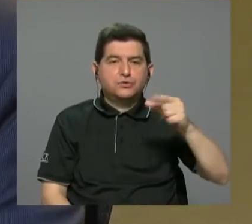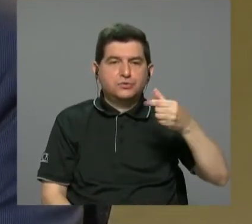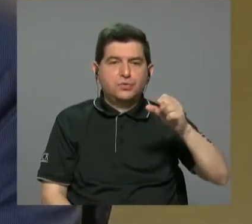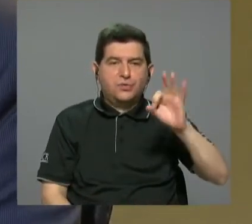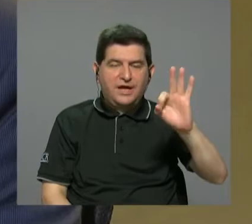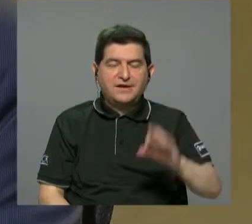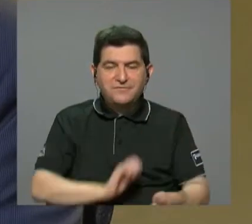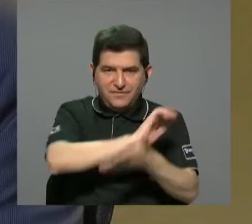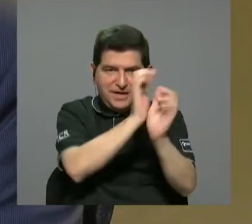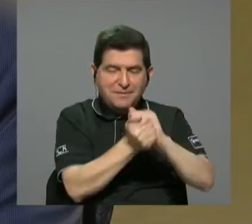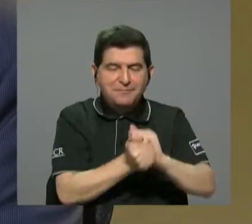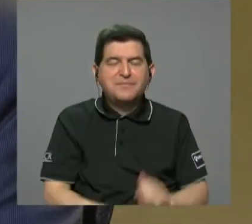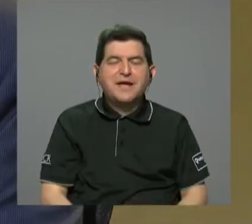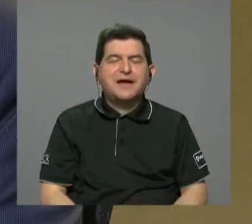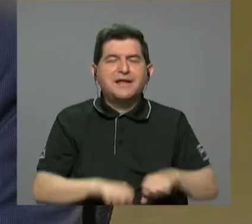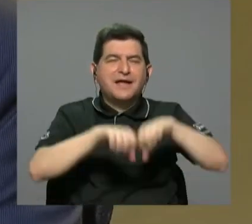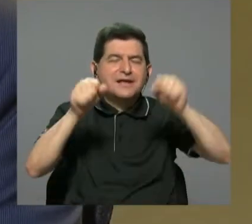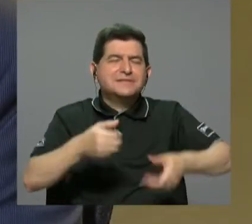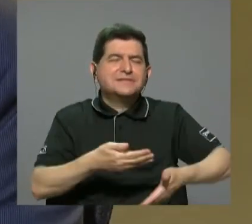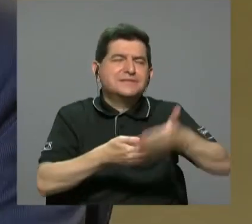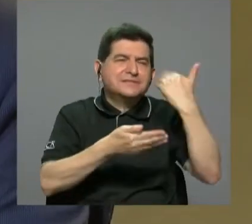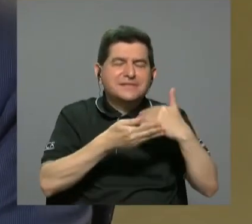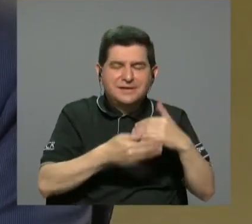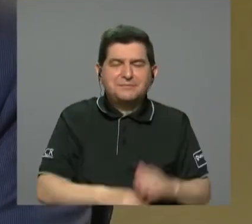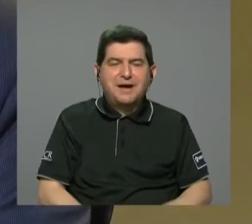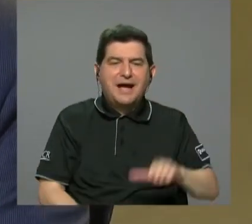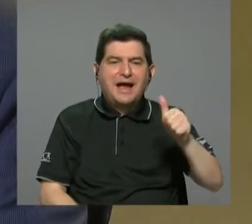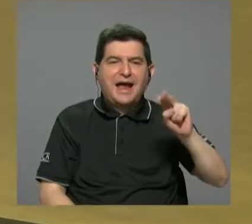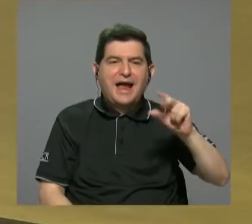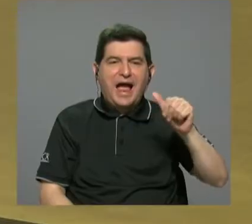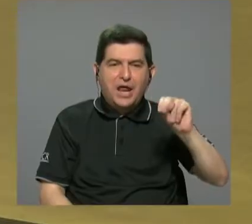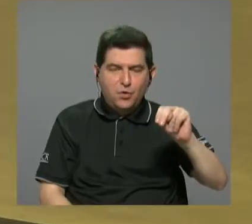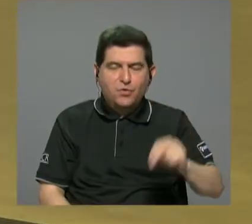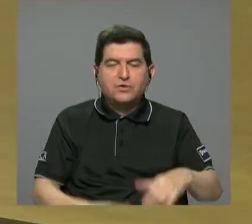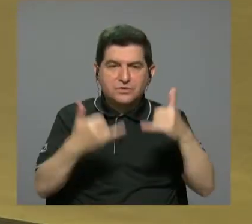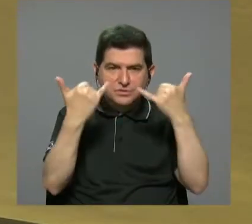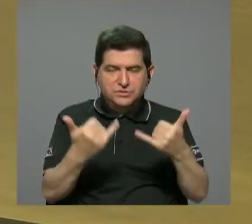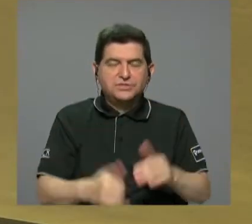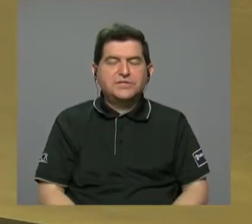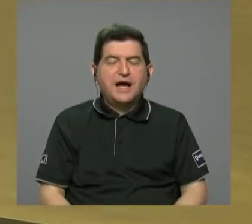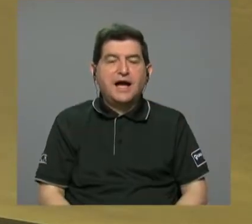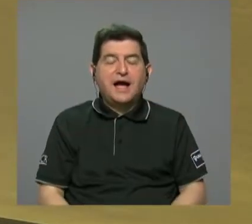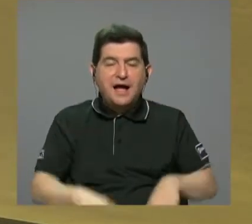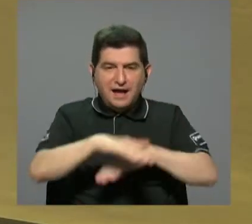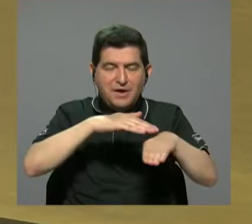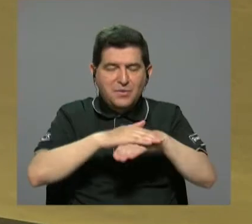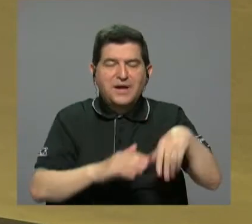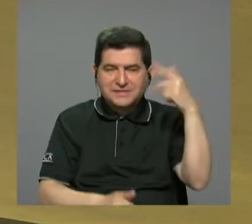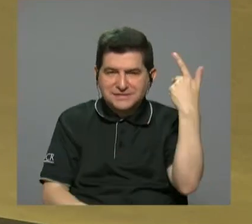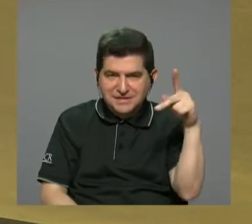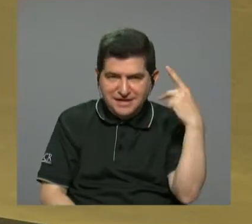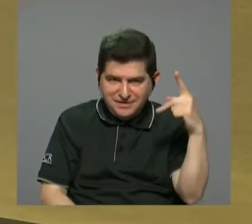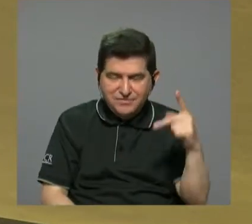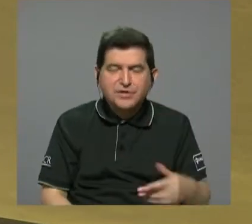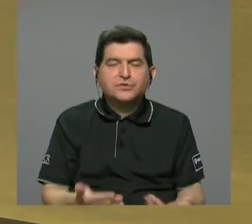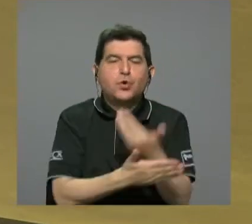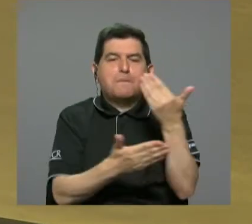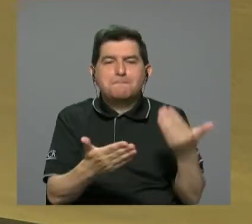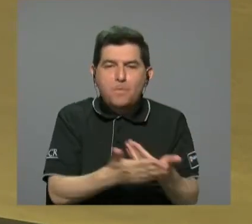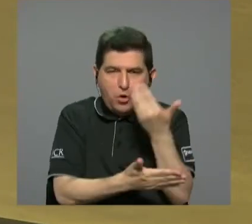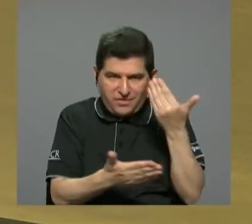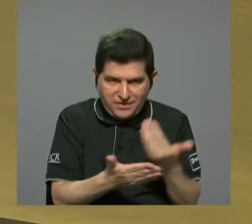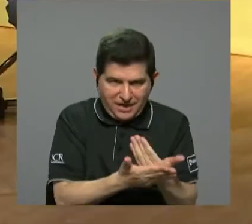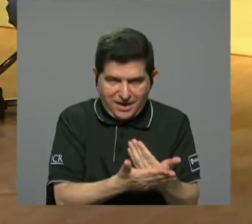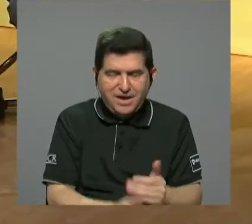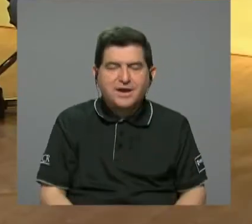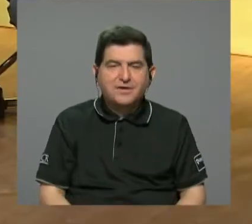los CAMELS, recordará usted, con un modelo ya supervisión basada en riesgos mucho más moderno, mucho más